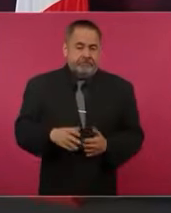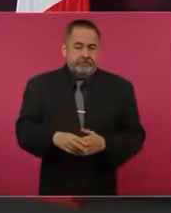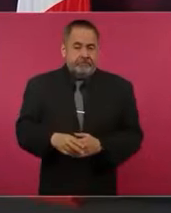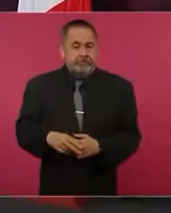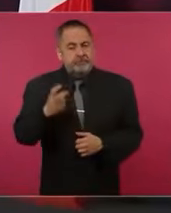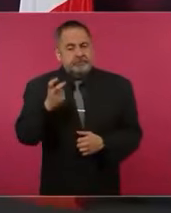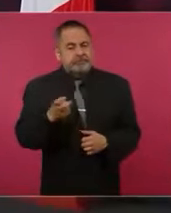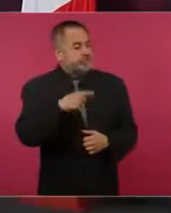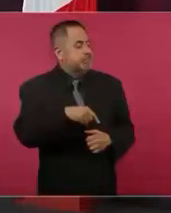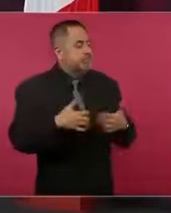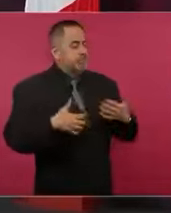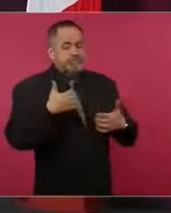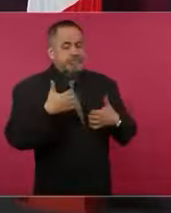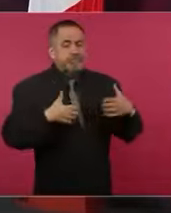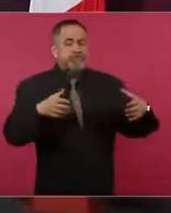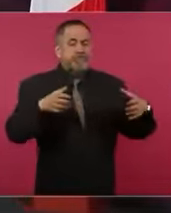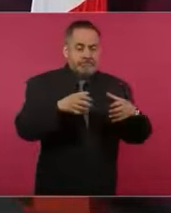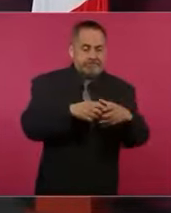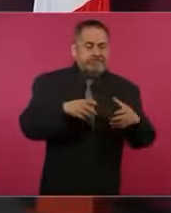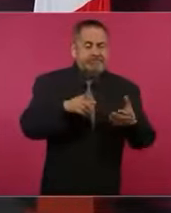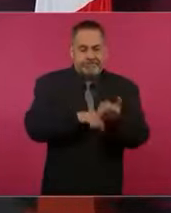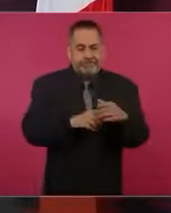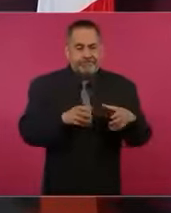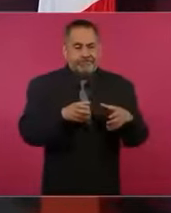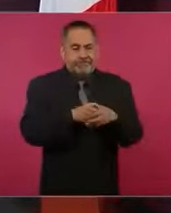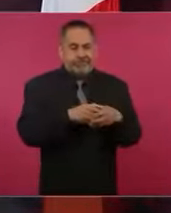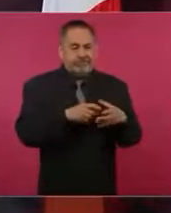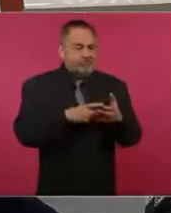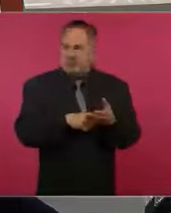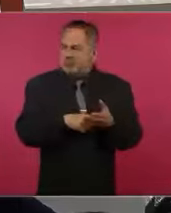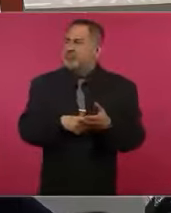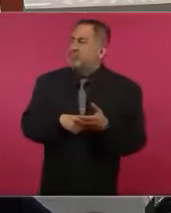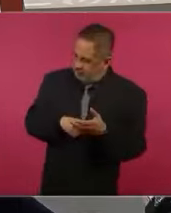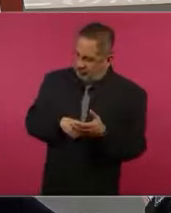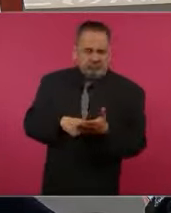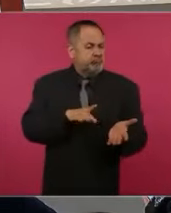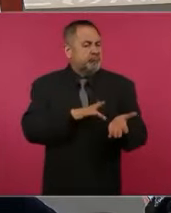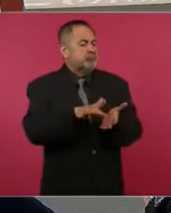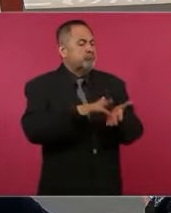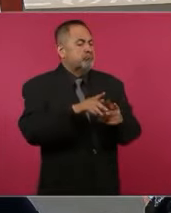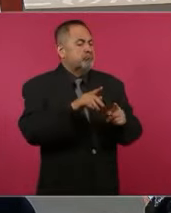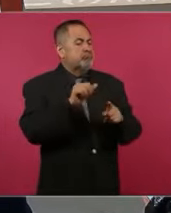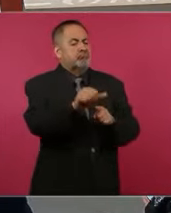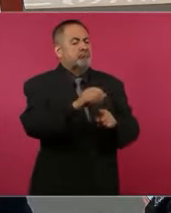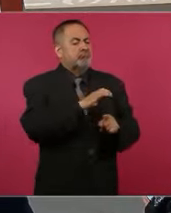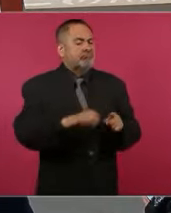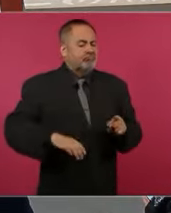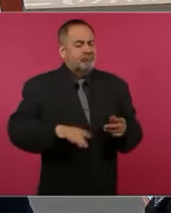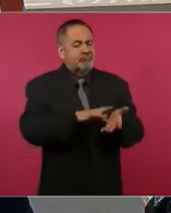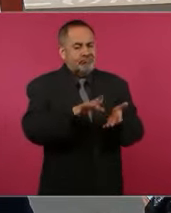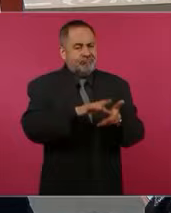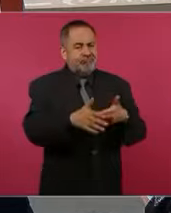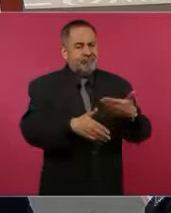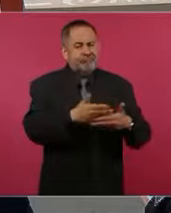eso estamos ahora apoyando una candidatura,